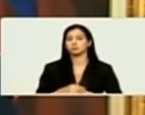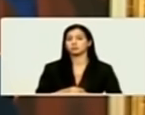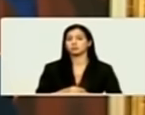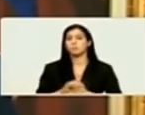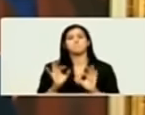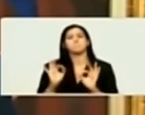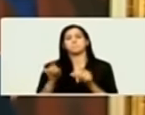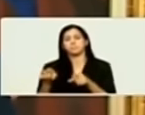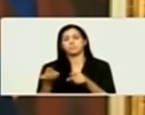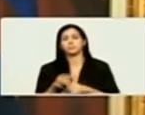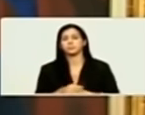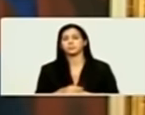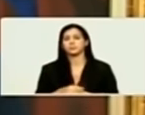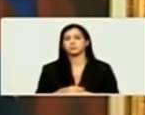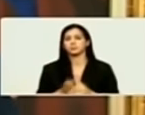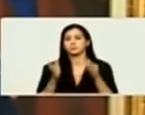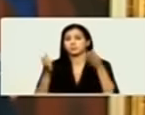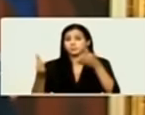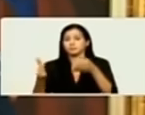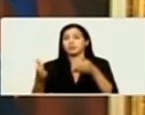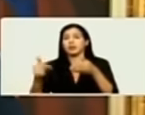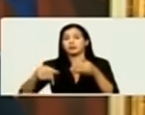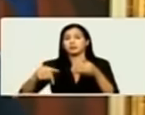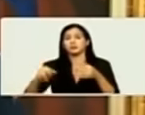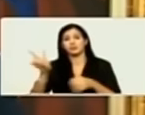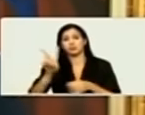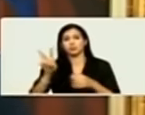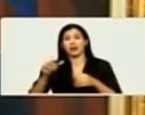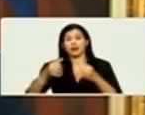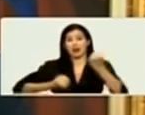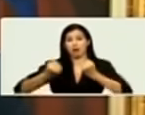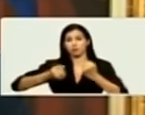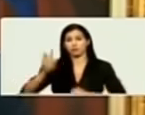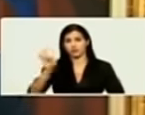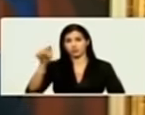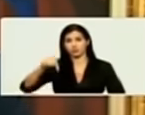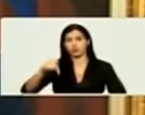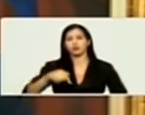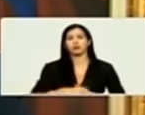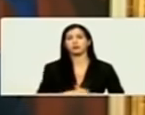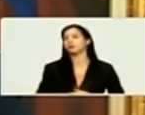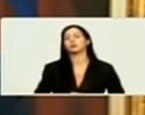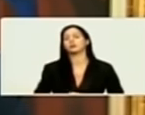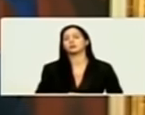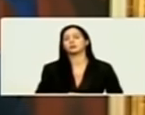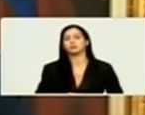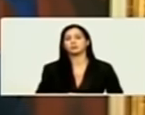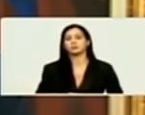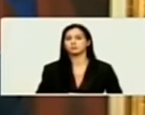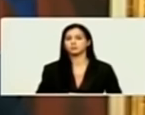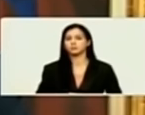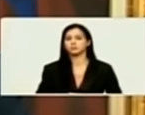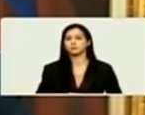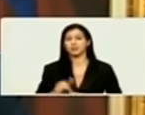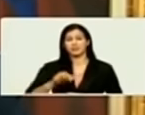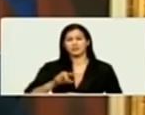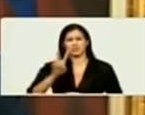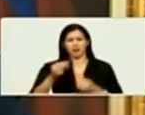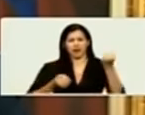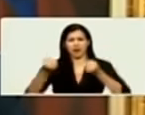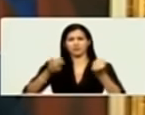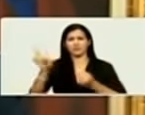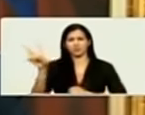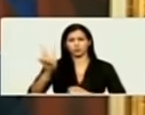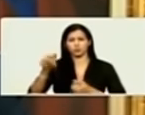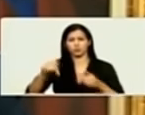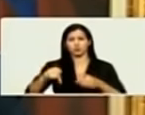relación particularmente el caso de la carta democrática de Venezuela interferir con las relaciones internacionales es decir Tomar